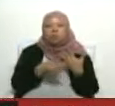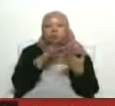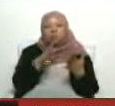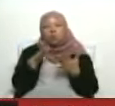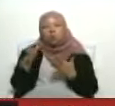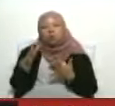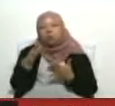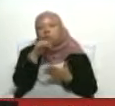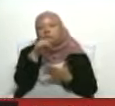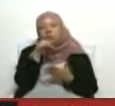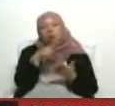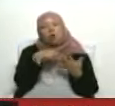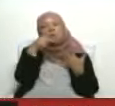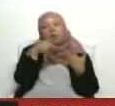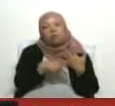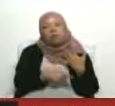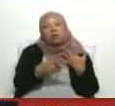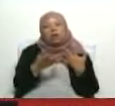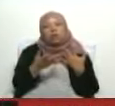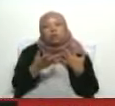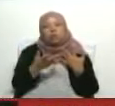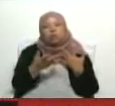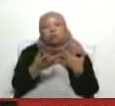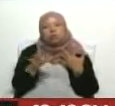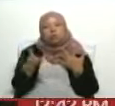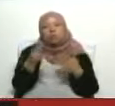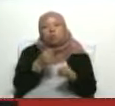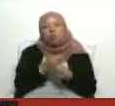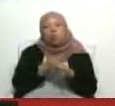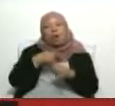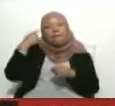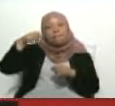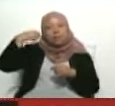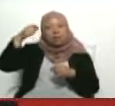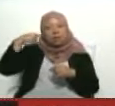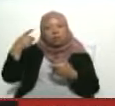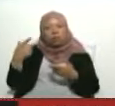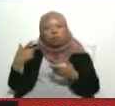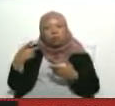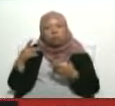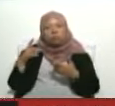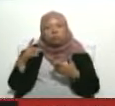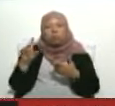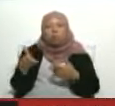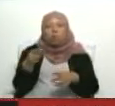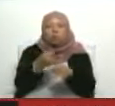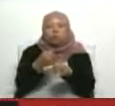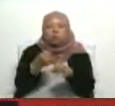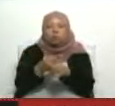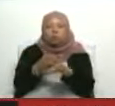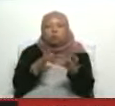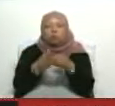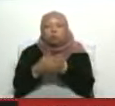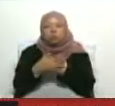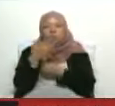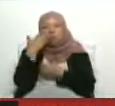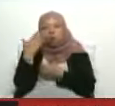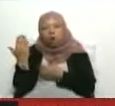tenían planificados. El primer video es de un primer teniente, caso La